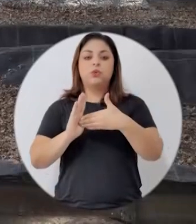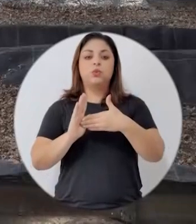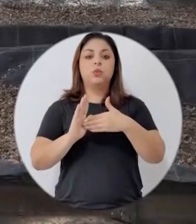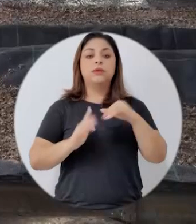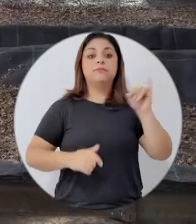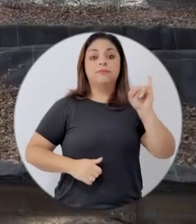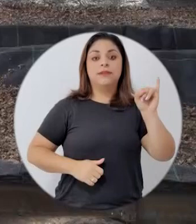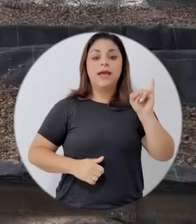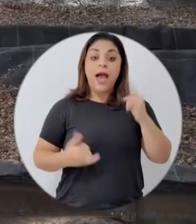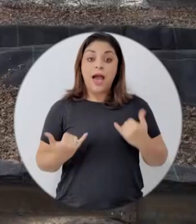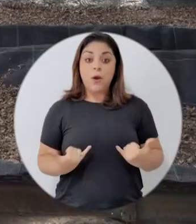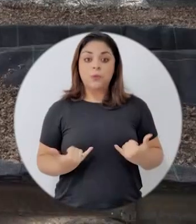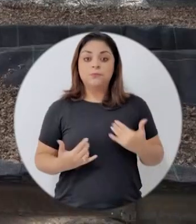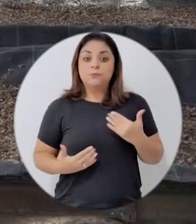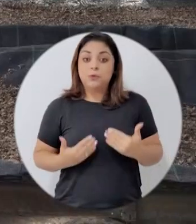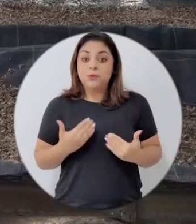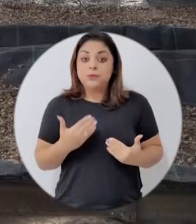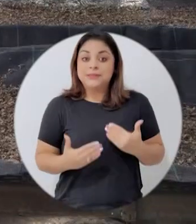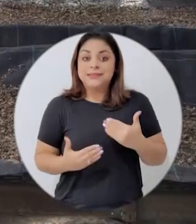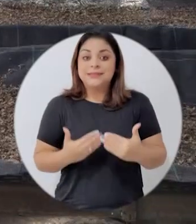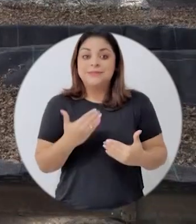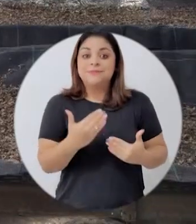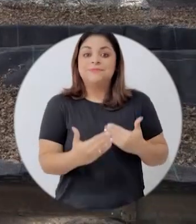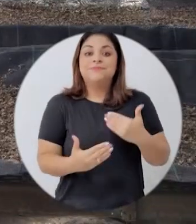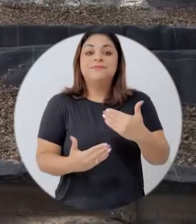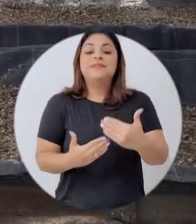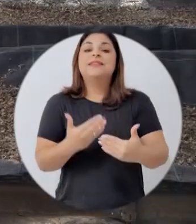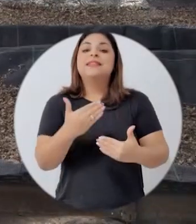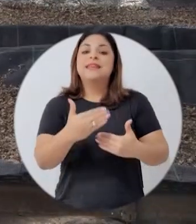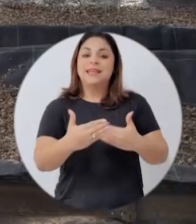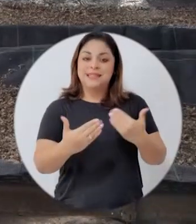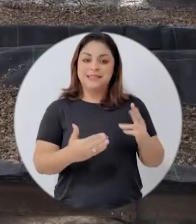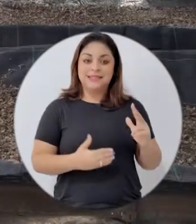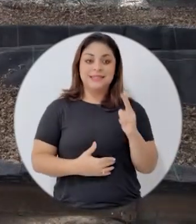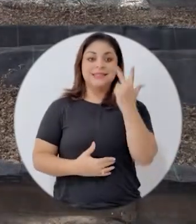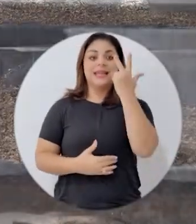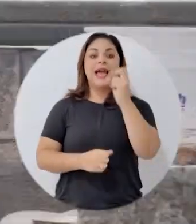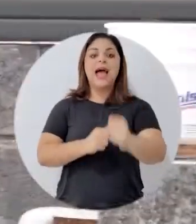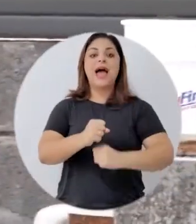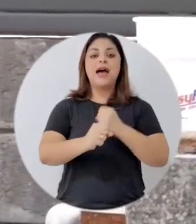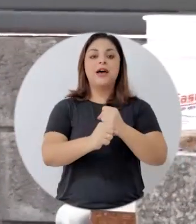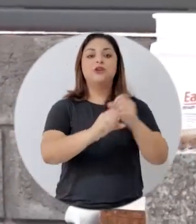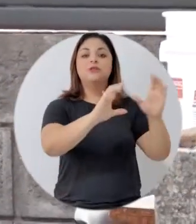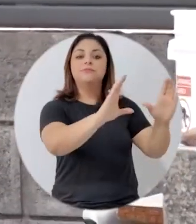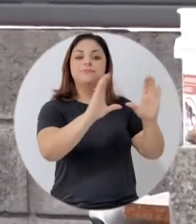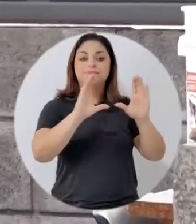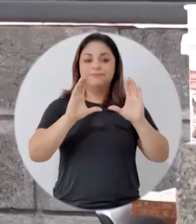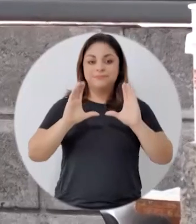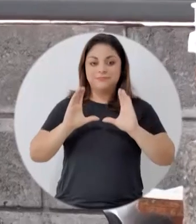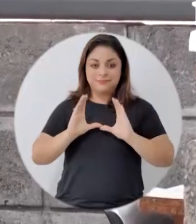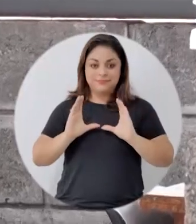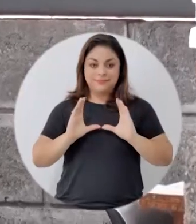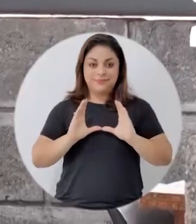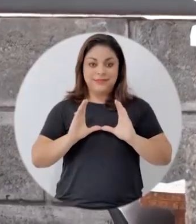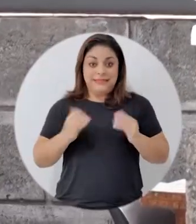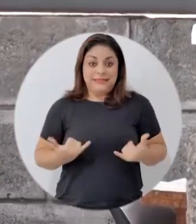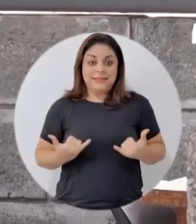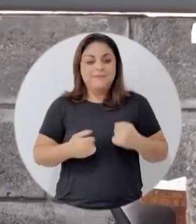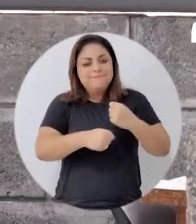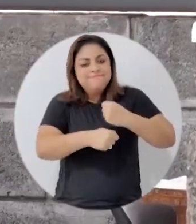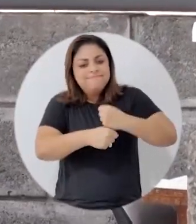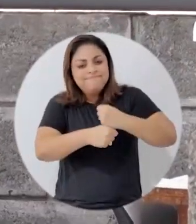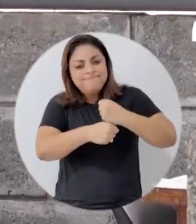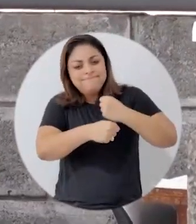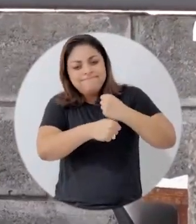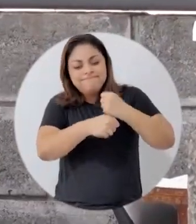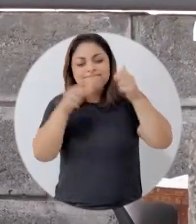momento estamos en el proceso de obtener el tercer año certificado. Estamos trabajando en eso y es